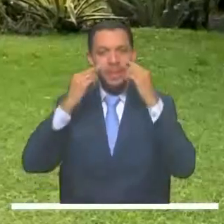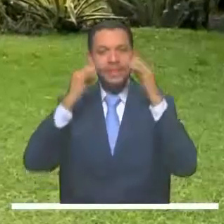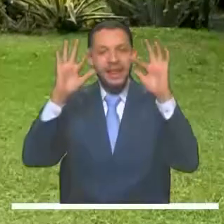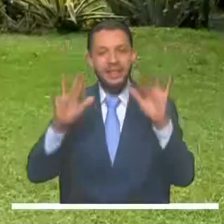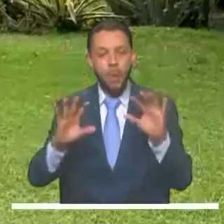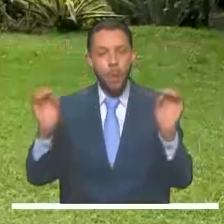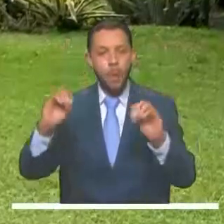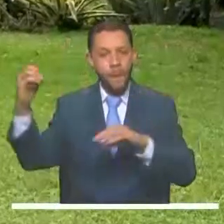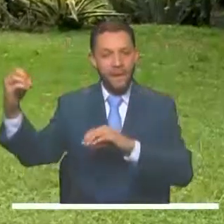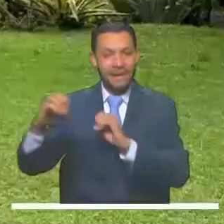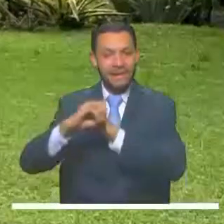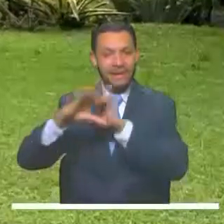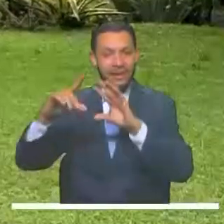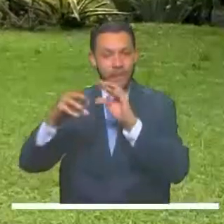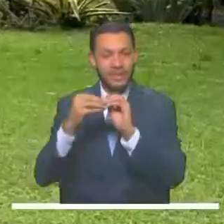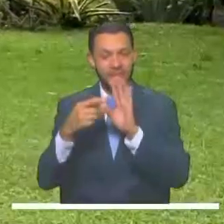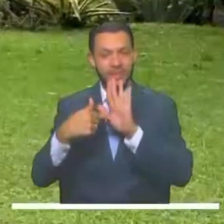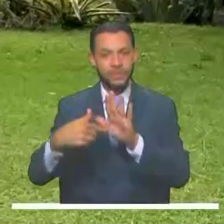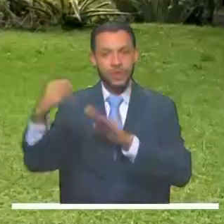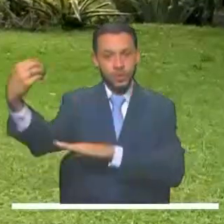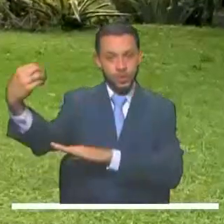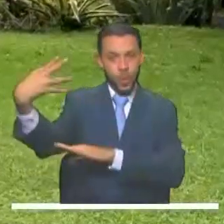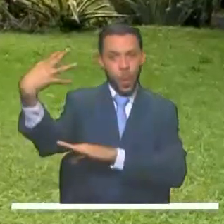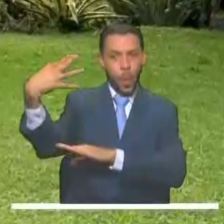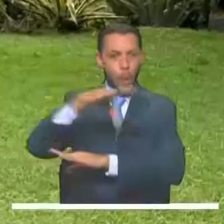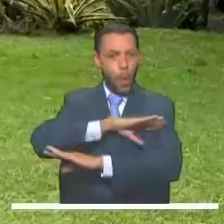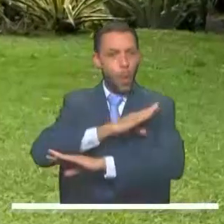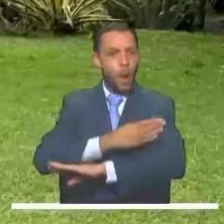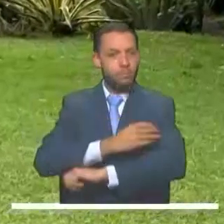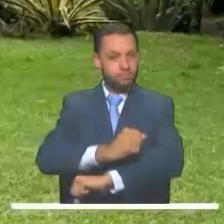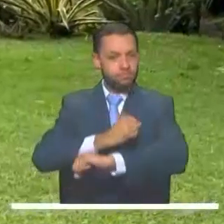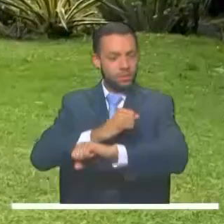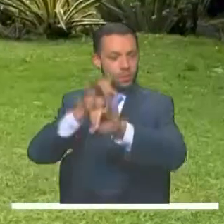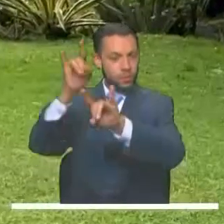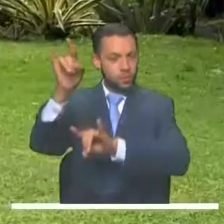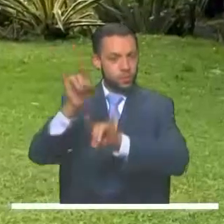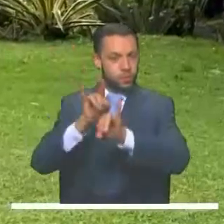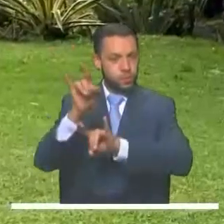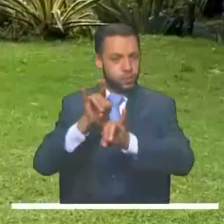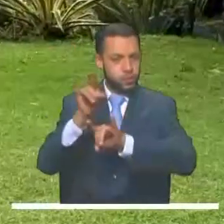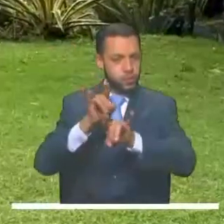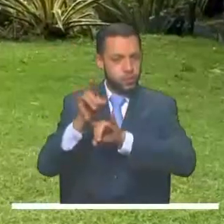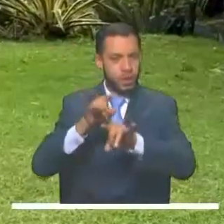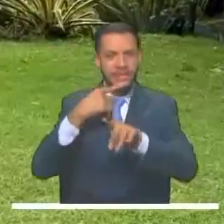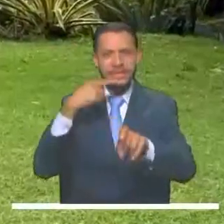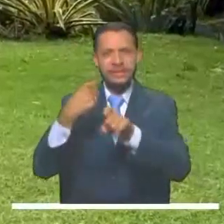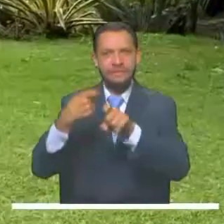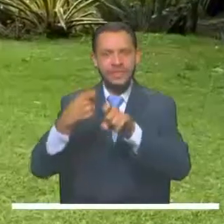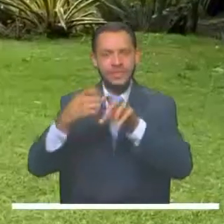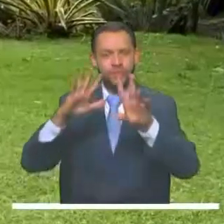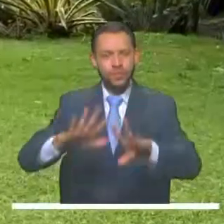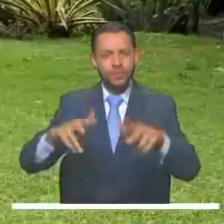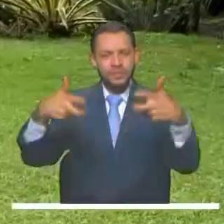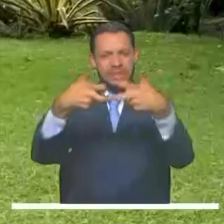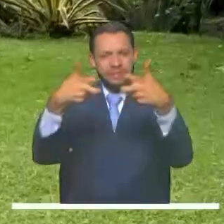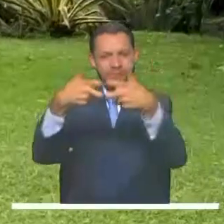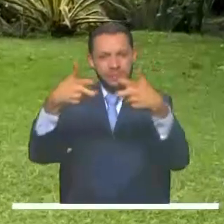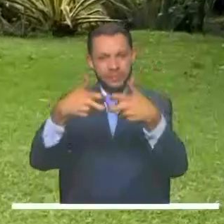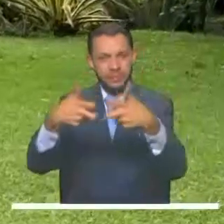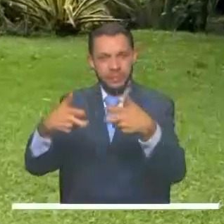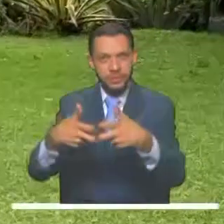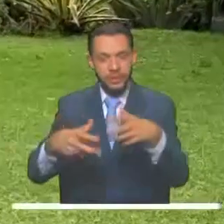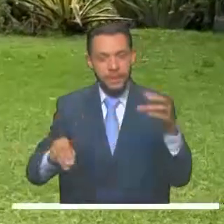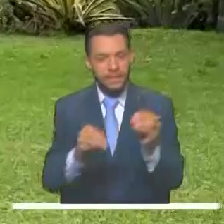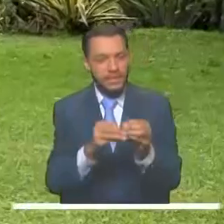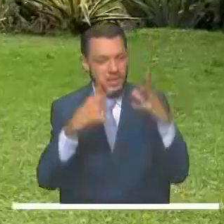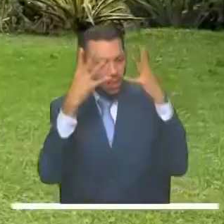piel para activar la vitamina d y el calcio desconectarnos de tanta contaminación electromagnético y bajar el estrés